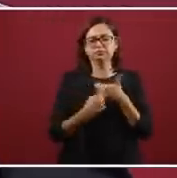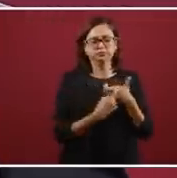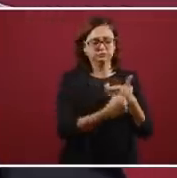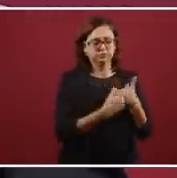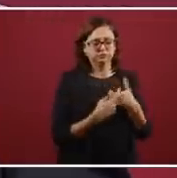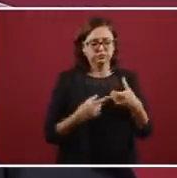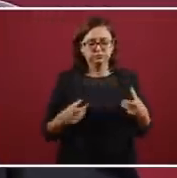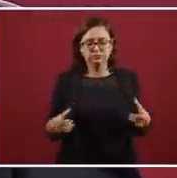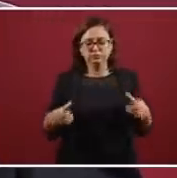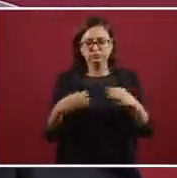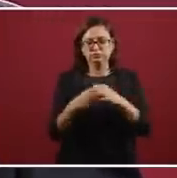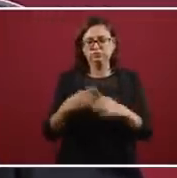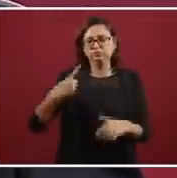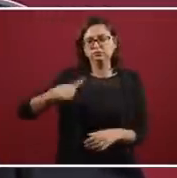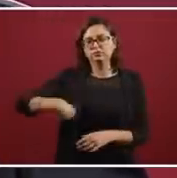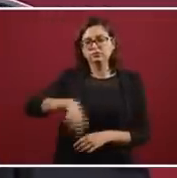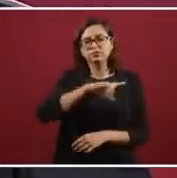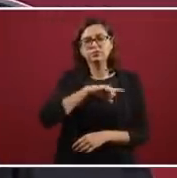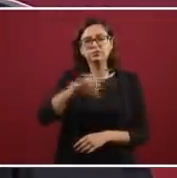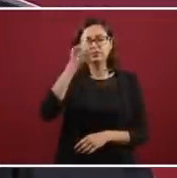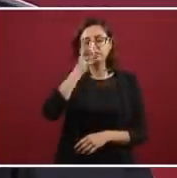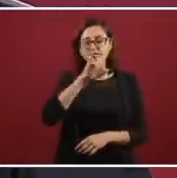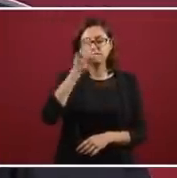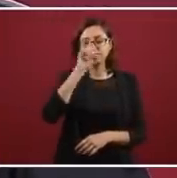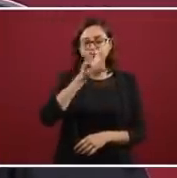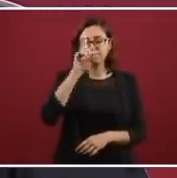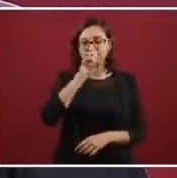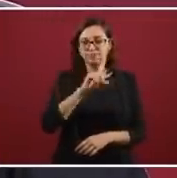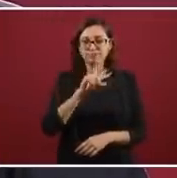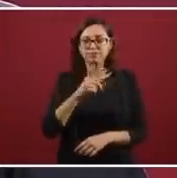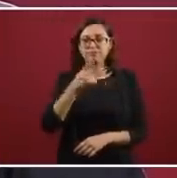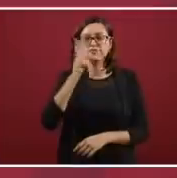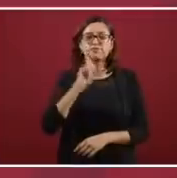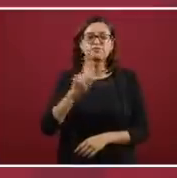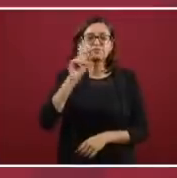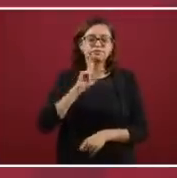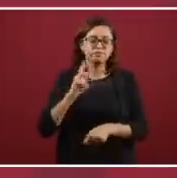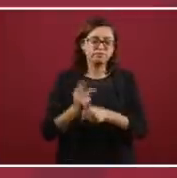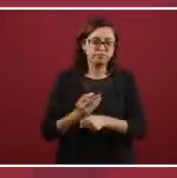estamos recomendando que sean tesoreras,